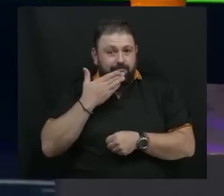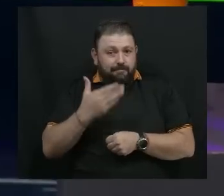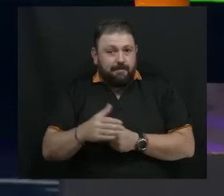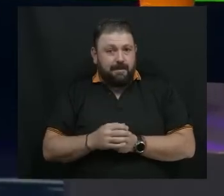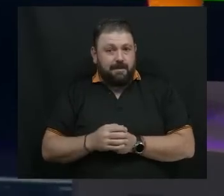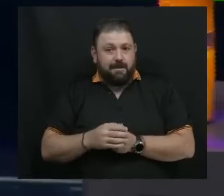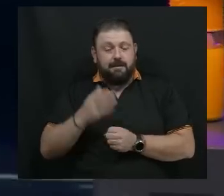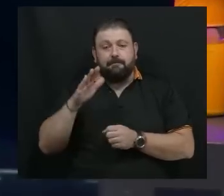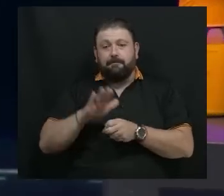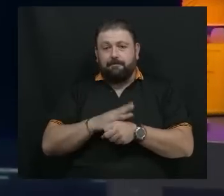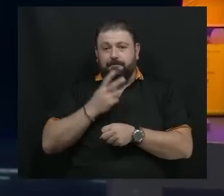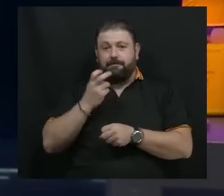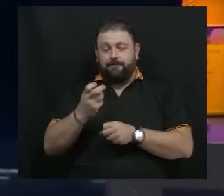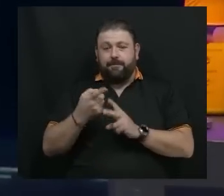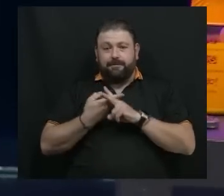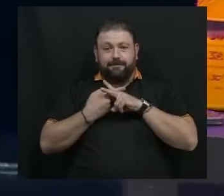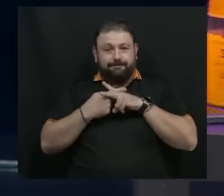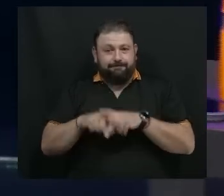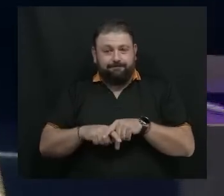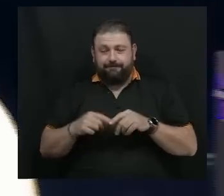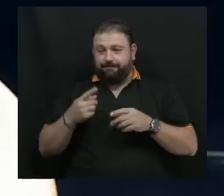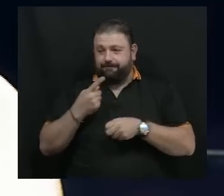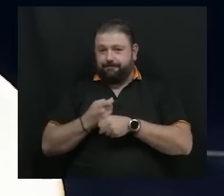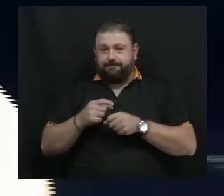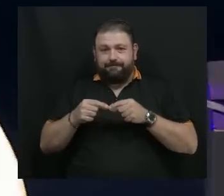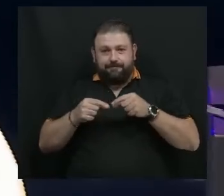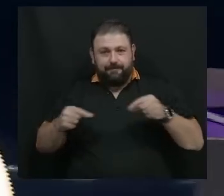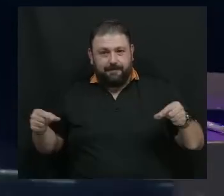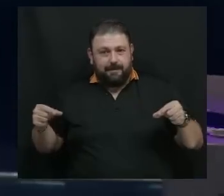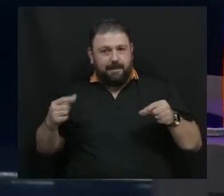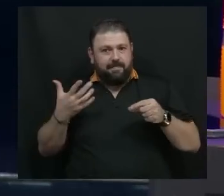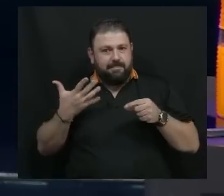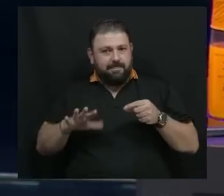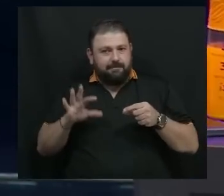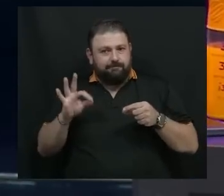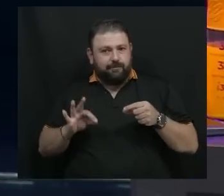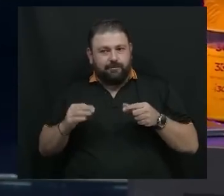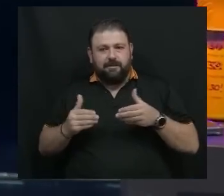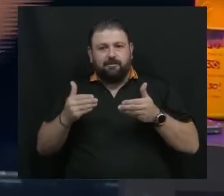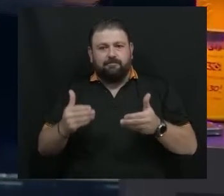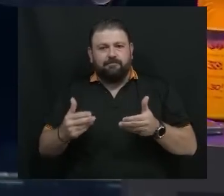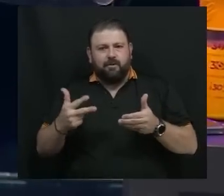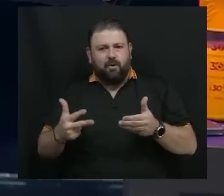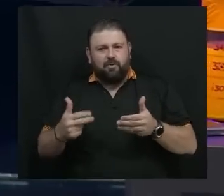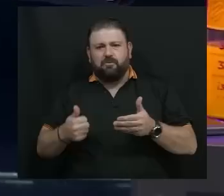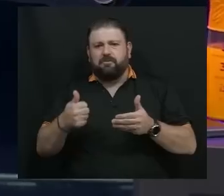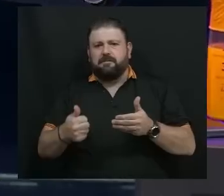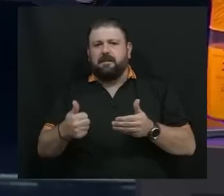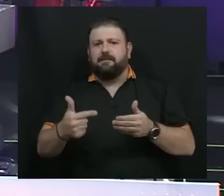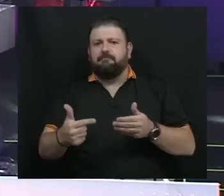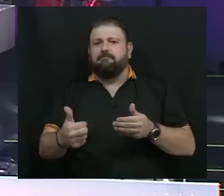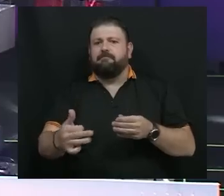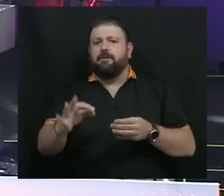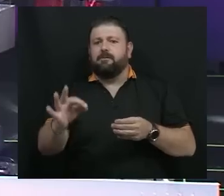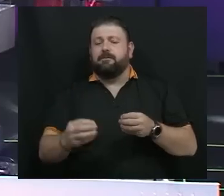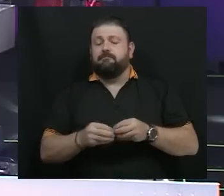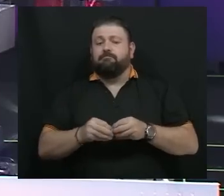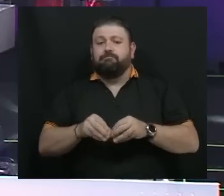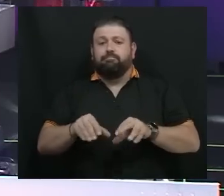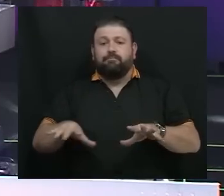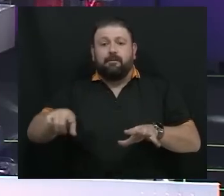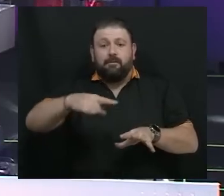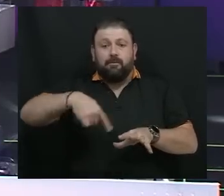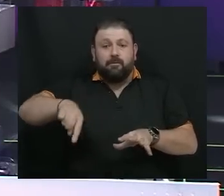llaman las generaciones. Cuando yo escuché esto por primera vez, no entendí ni papa de los porcentajes. Me hablaban de porciento aquí,